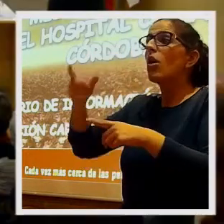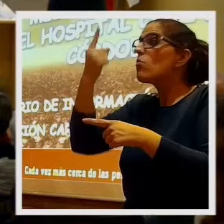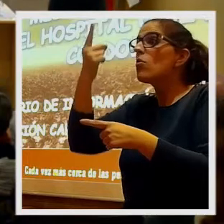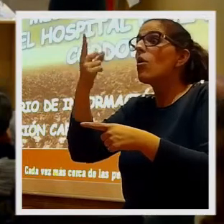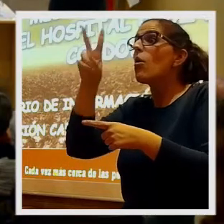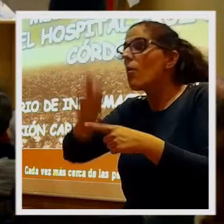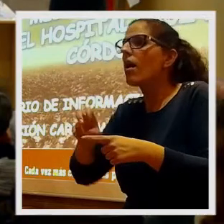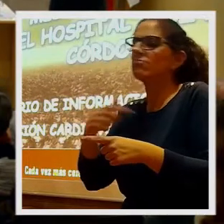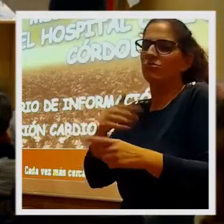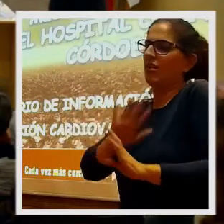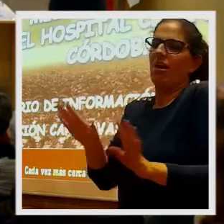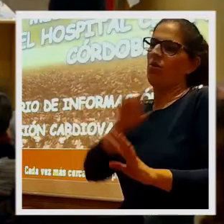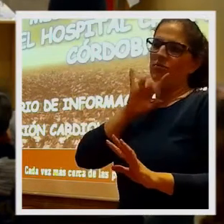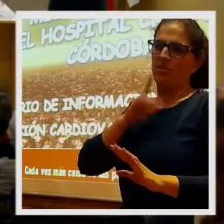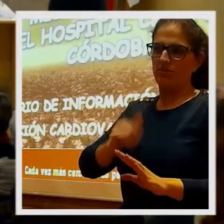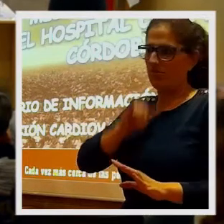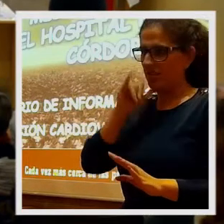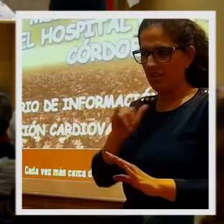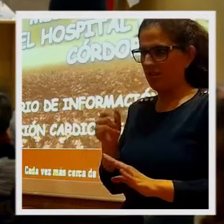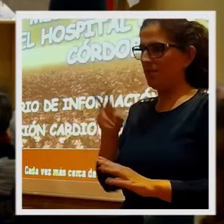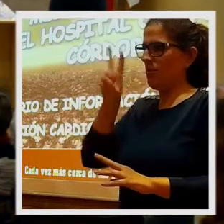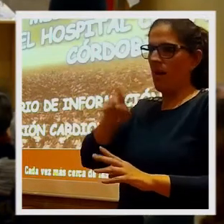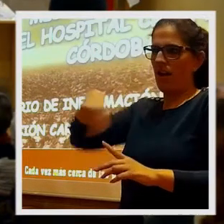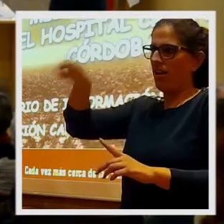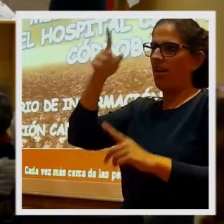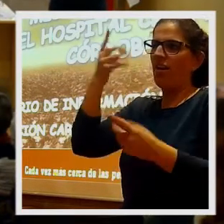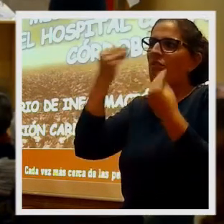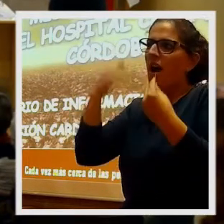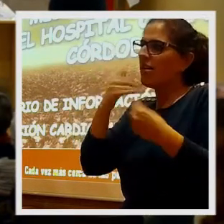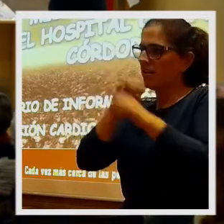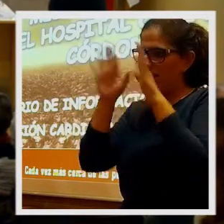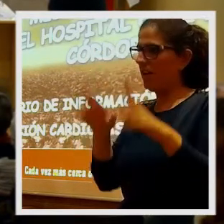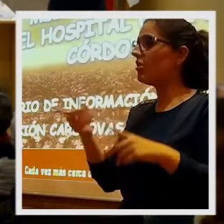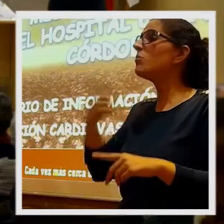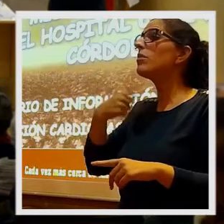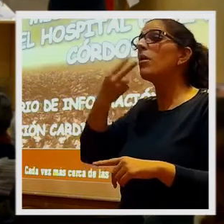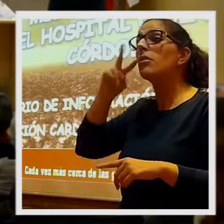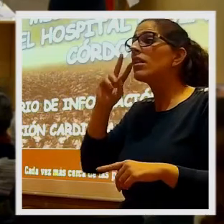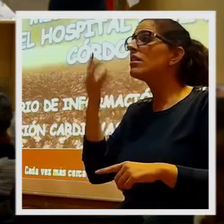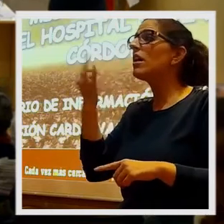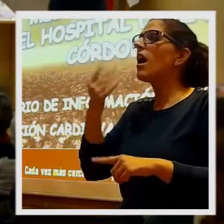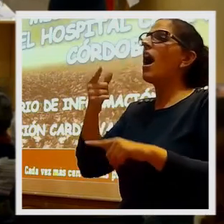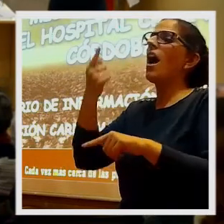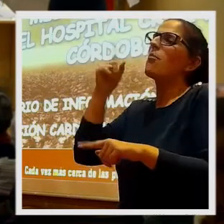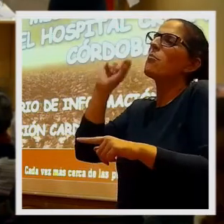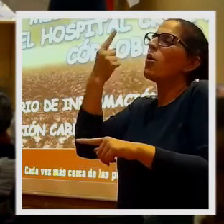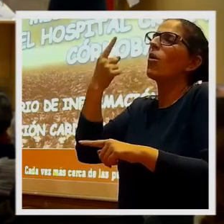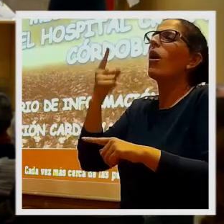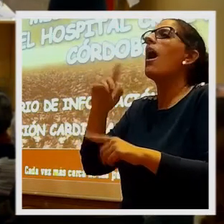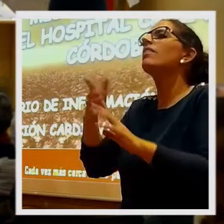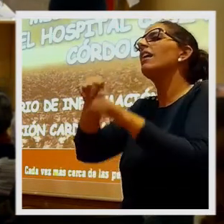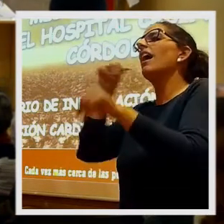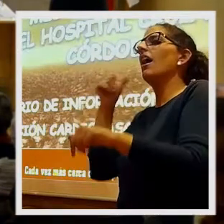persona. Para mí sería una enorme satisfacción. Para contar mi experiencia, creo que tendría que ponerle en antecedentes de cómo